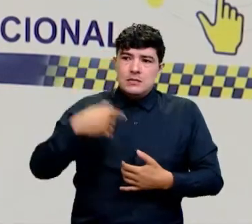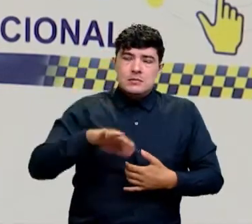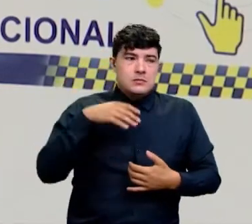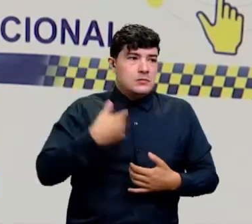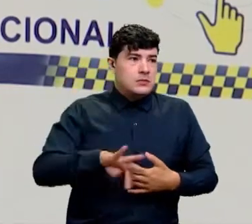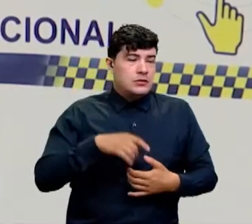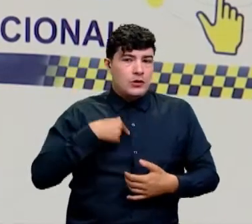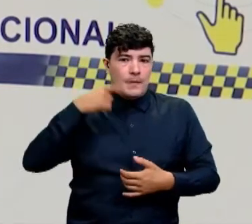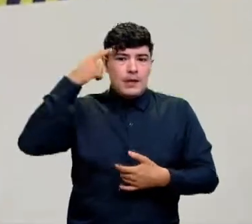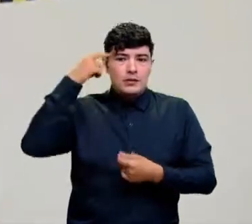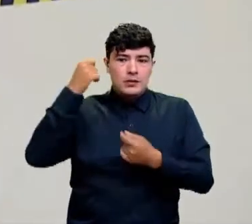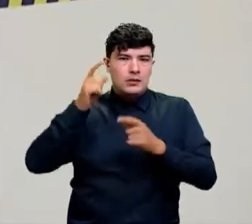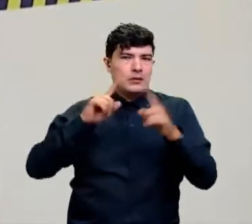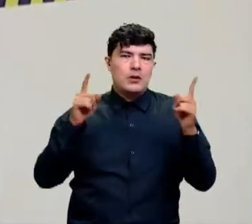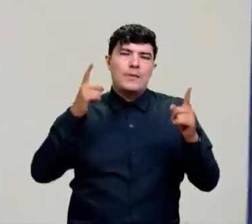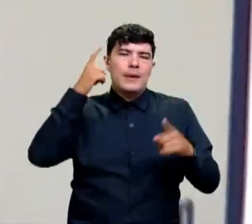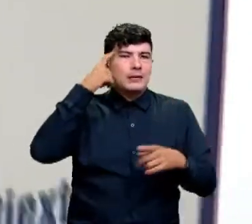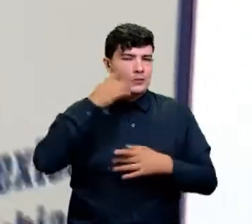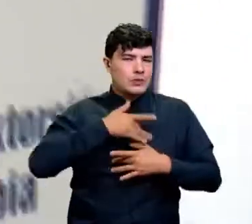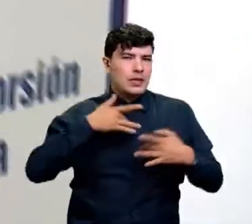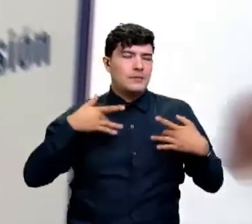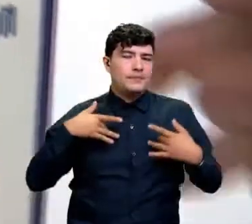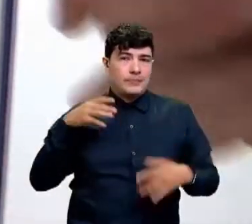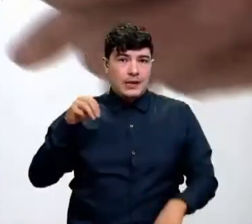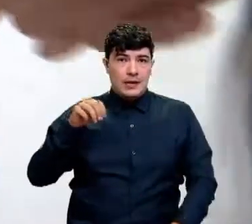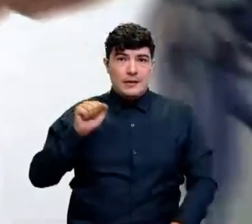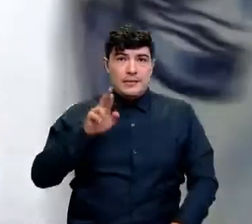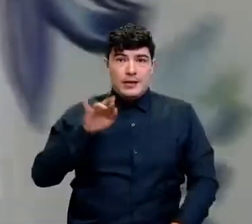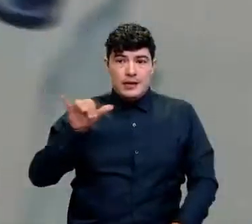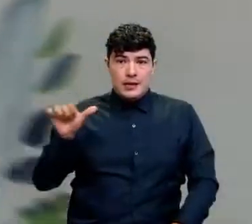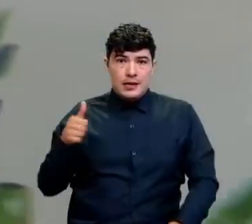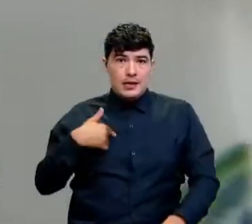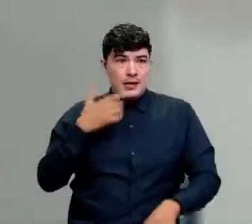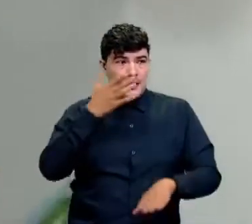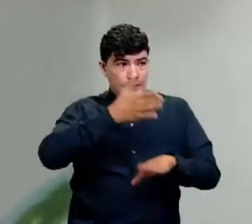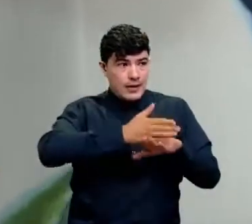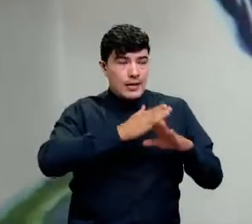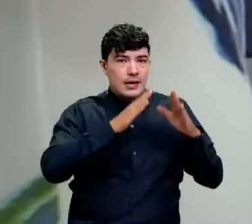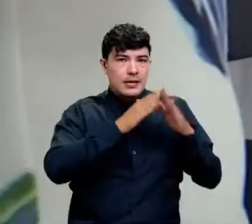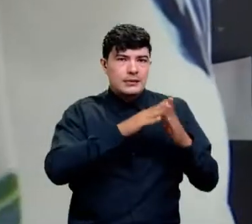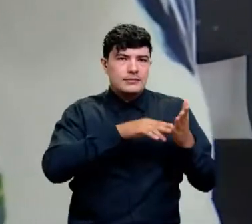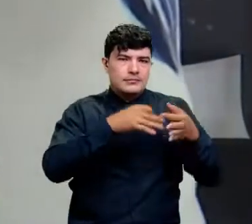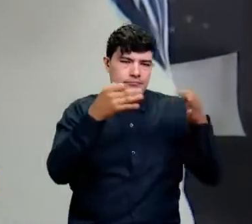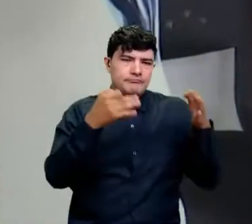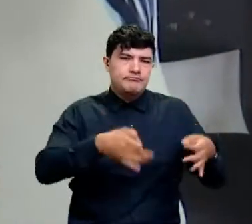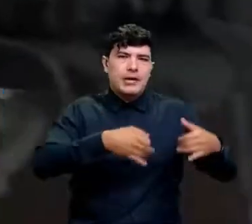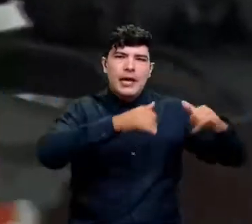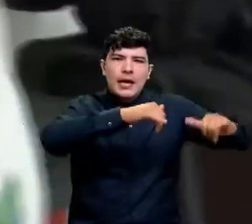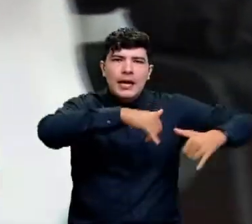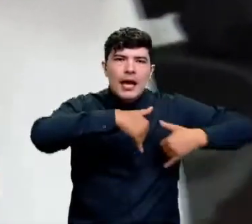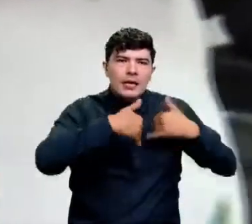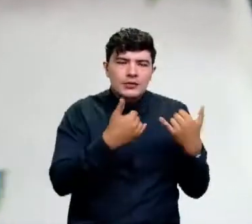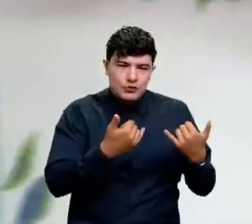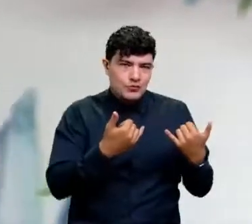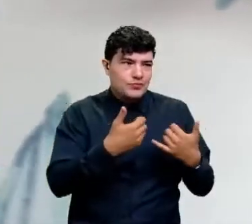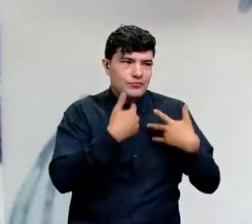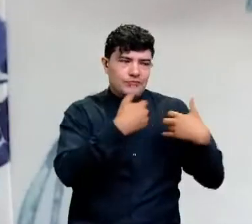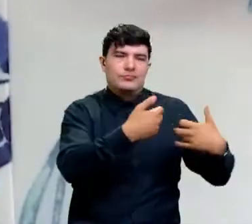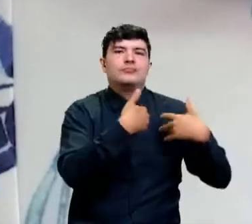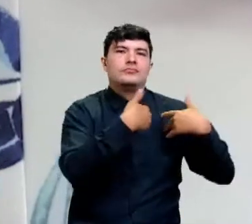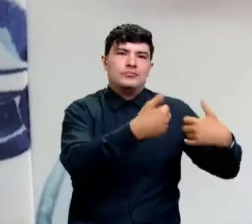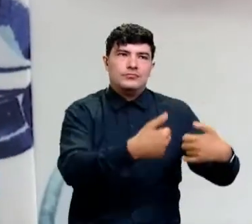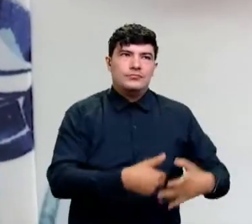el dinero, sino en la salud. Cuando María volvió a su casa, confirmó que fue engañada mediante una modalidad